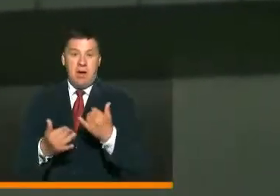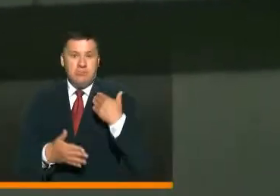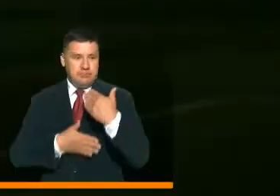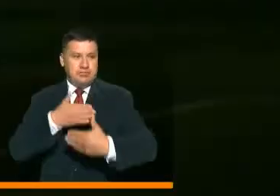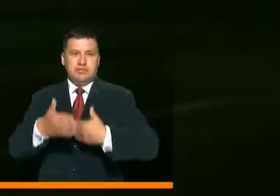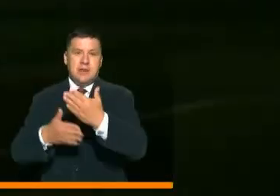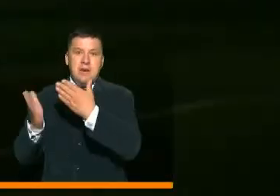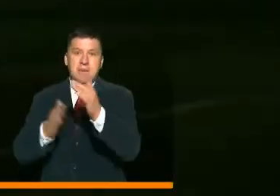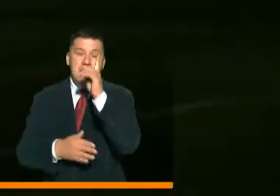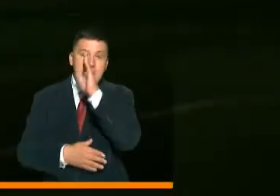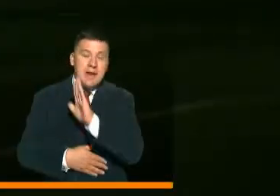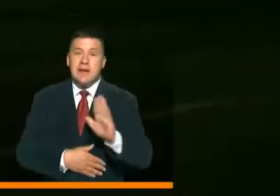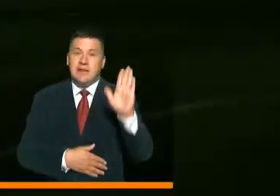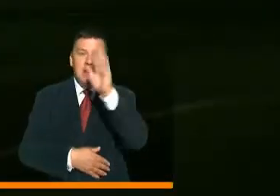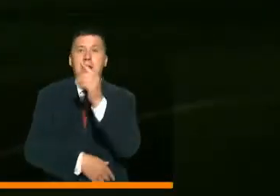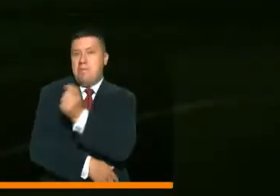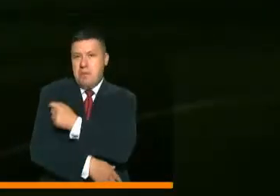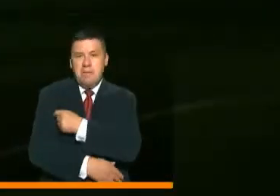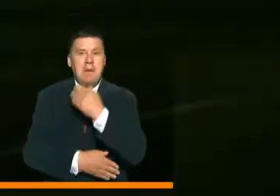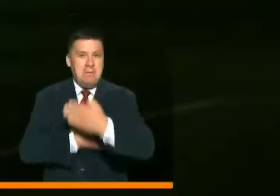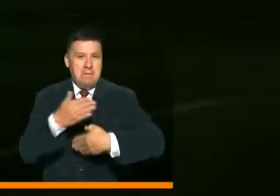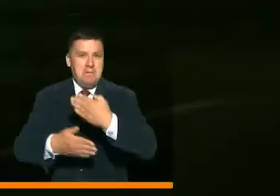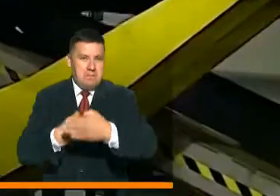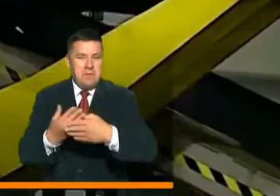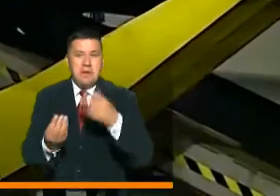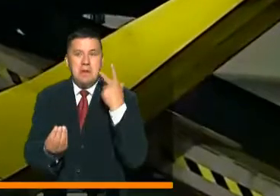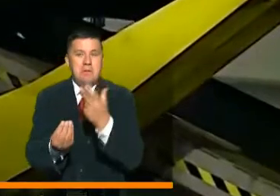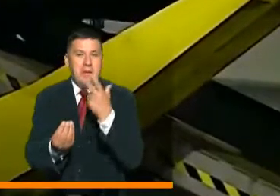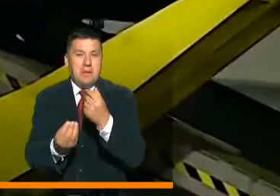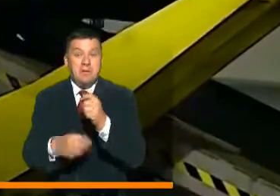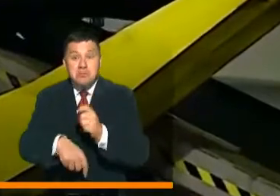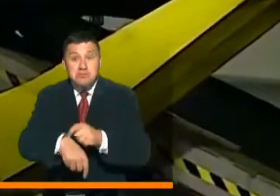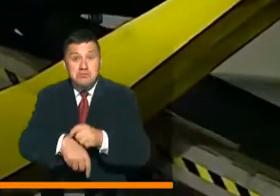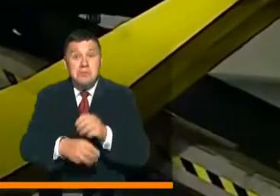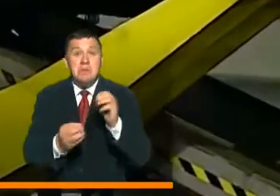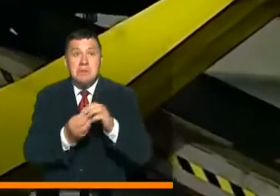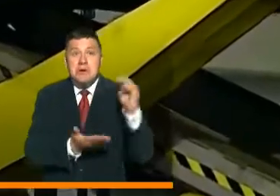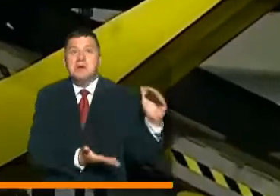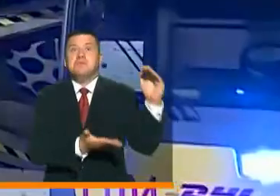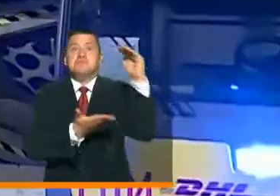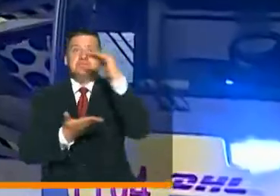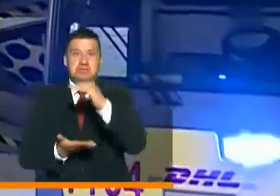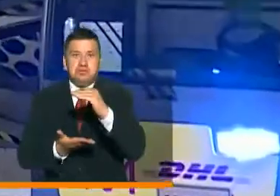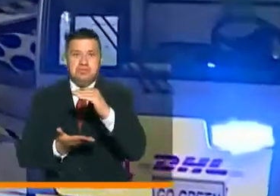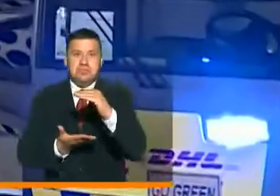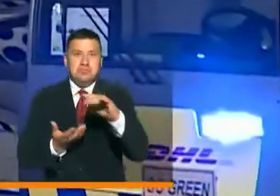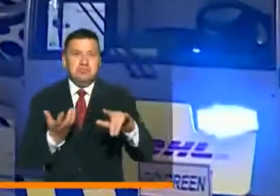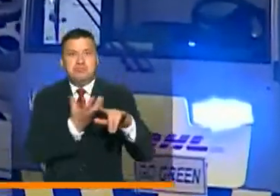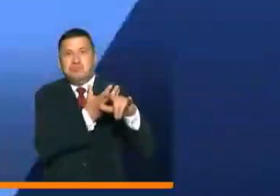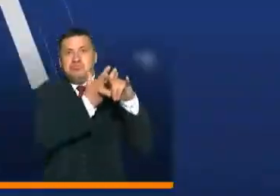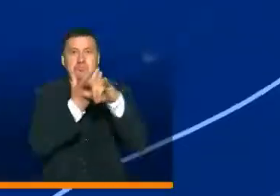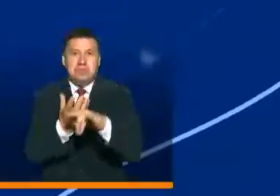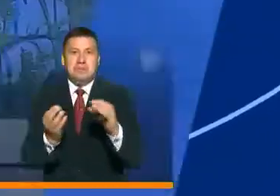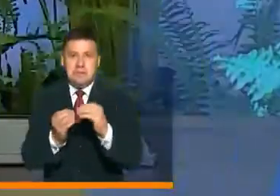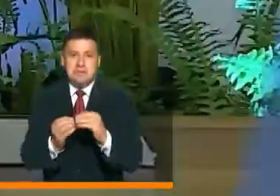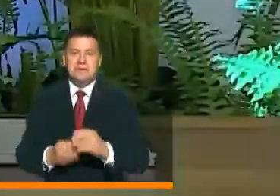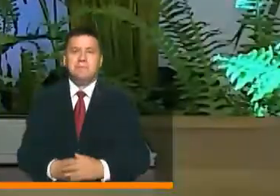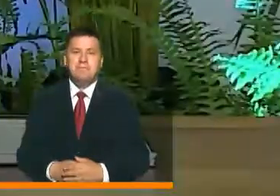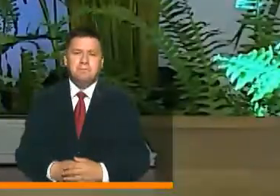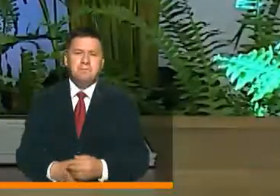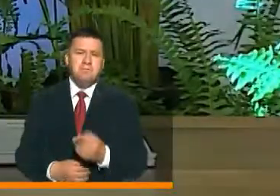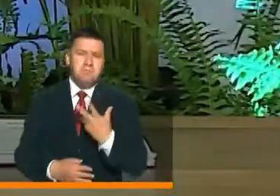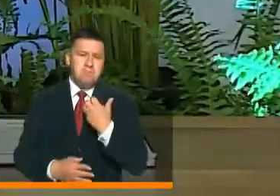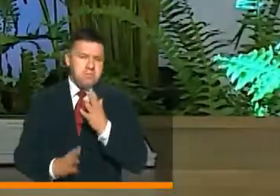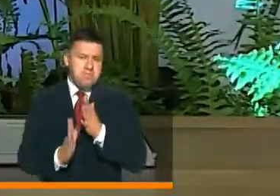Avanza el Plan Nacional de Vacunación. En las próximas horas llegará un nuevo lote de vacunas. Y también